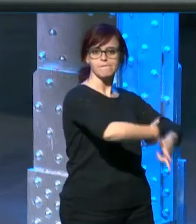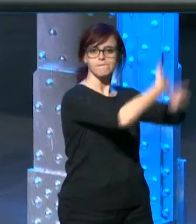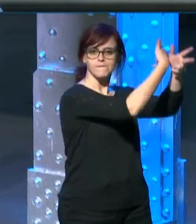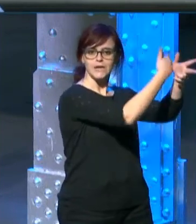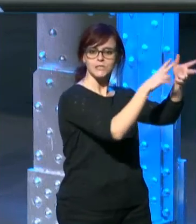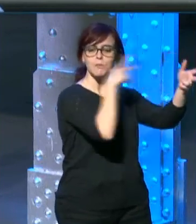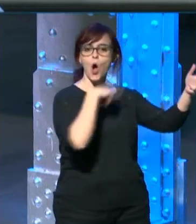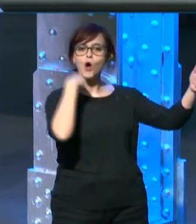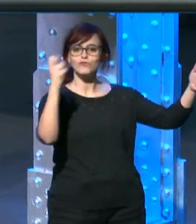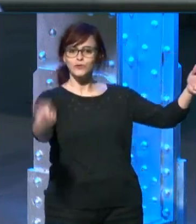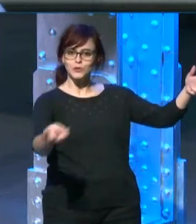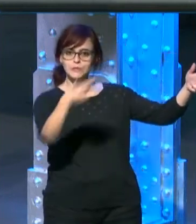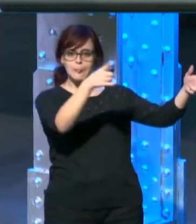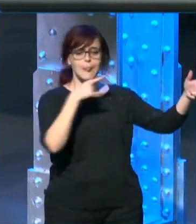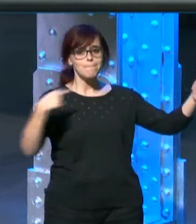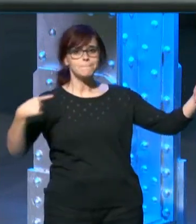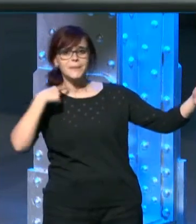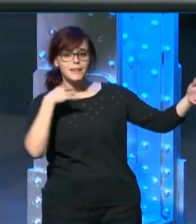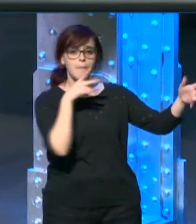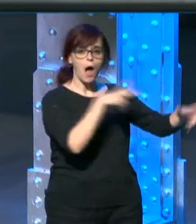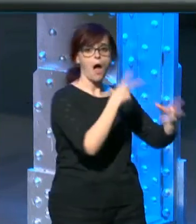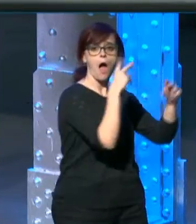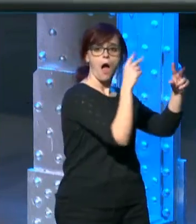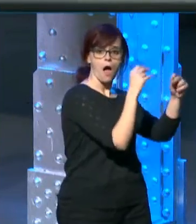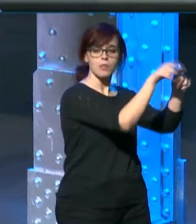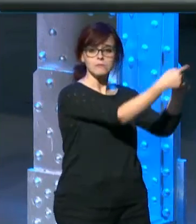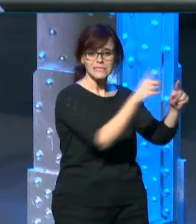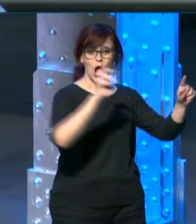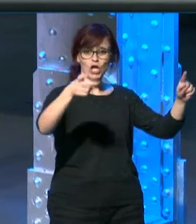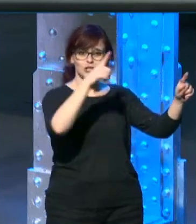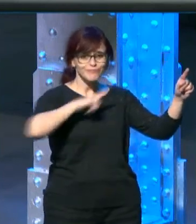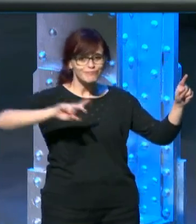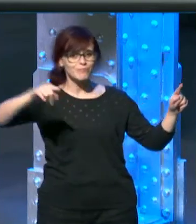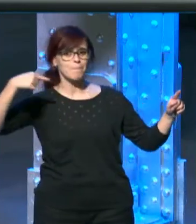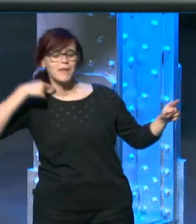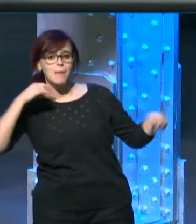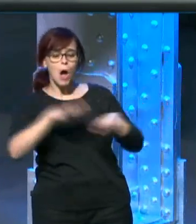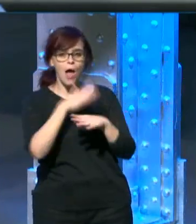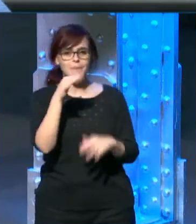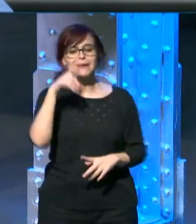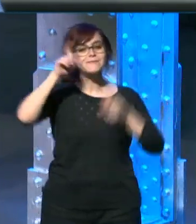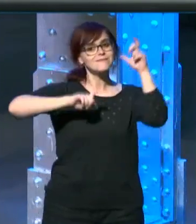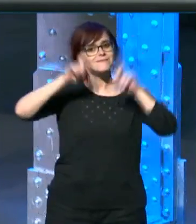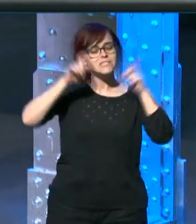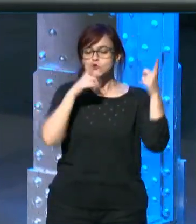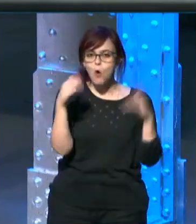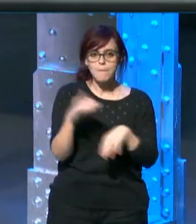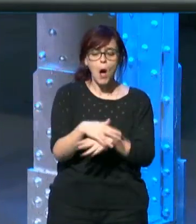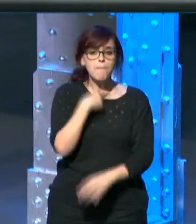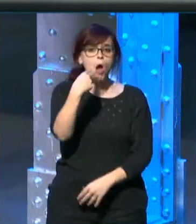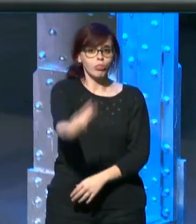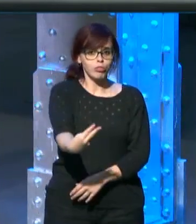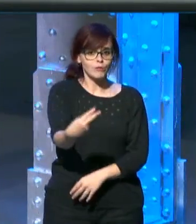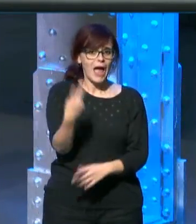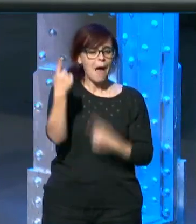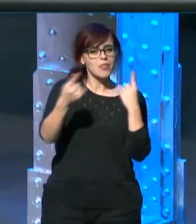lugar, porque se pierden buena parte de la conversación, es decir, todo el lenguaje no verbal, y además porque suele haber un poco de barullo y